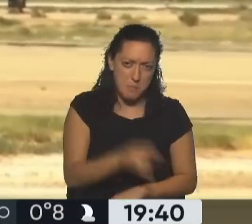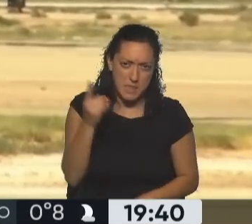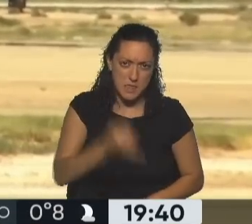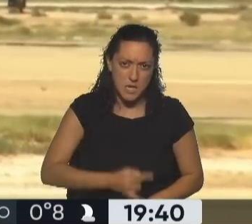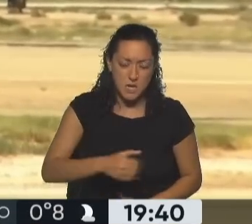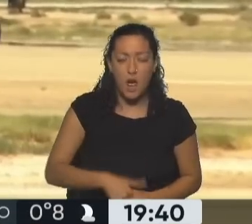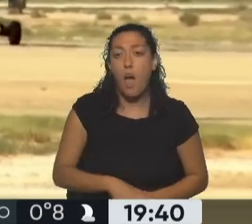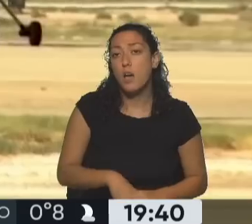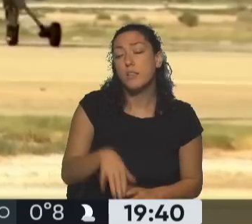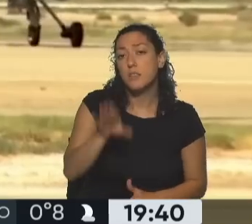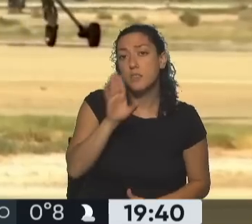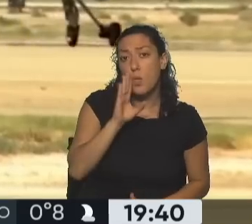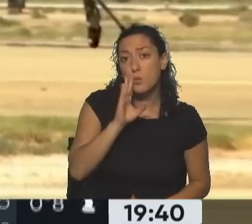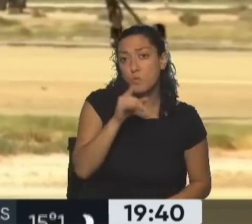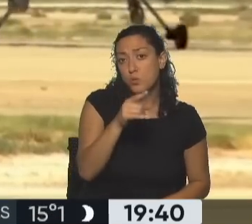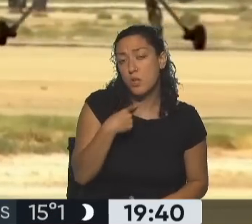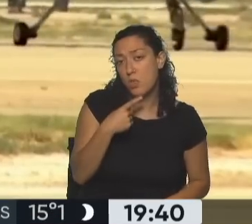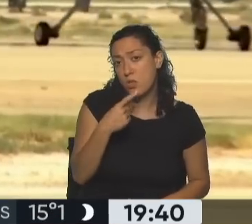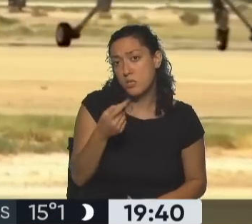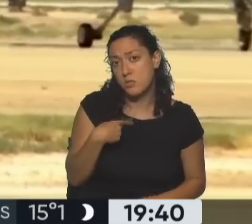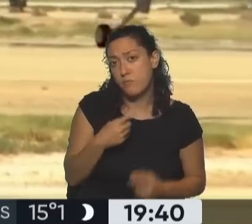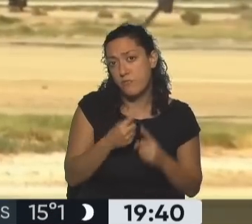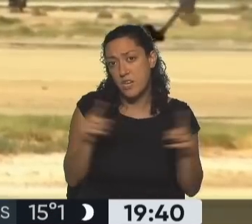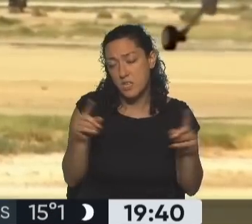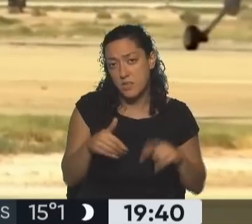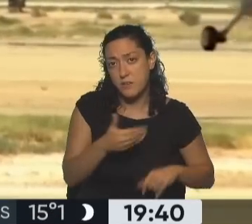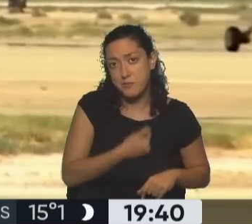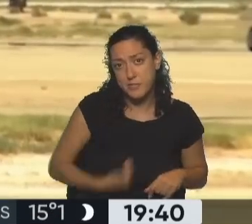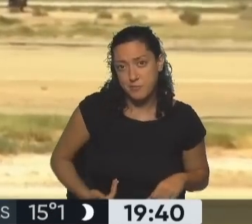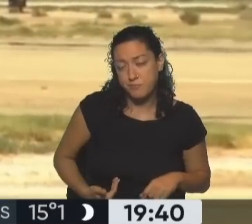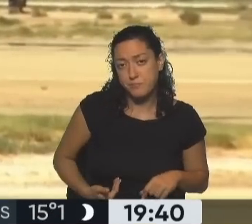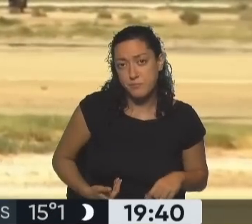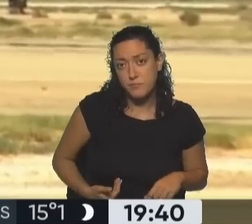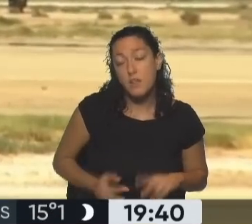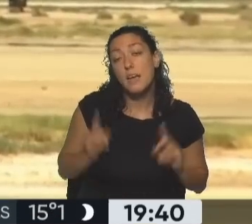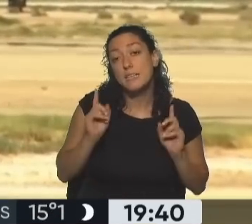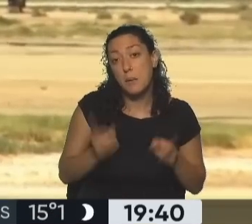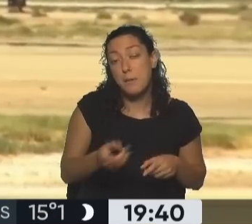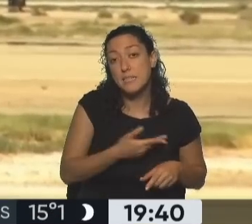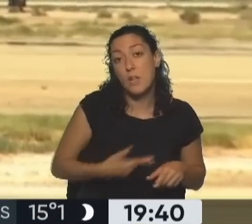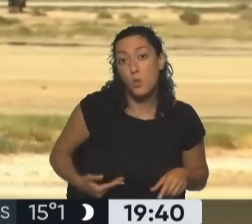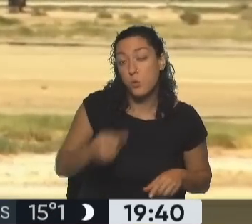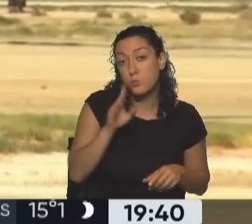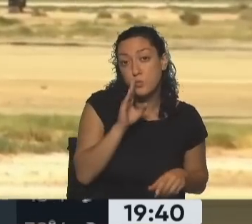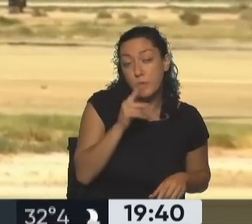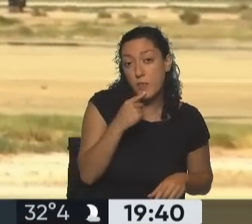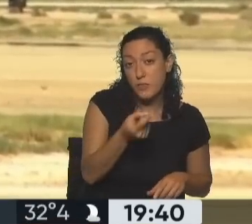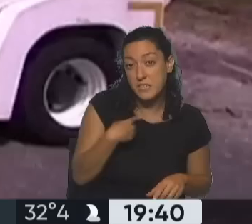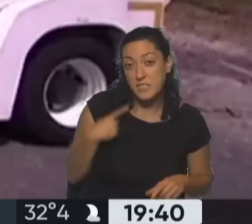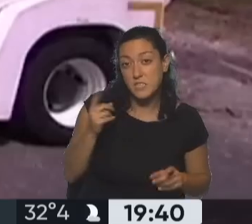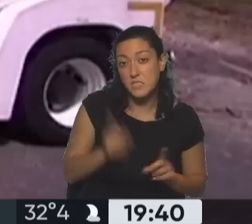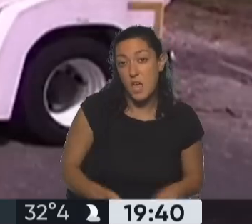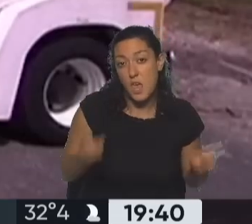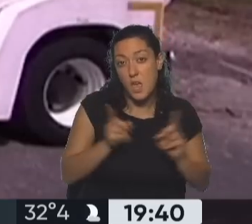el dron estadounidense, que es lo que sostiene, decía recién, el gobierno de Estados Unidos, que además dice, esto lo hace